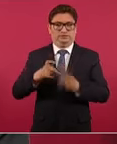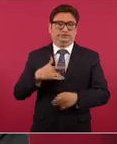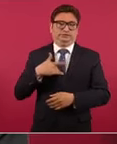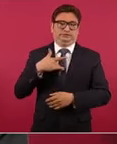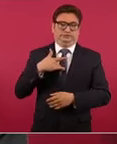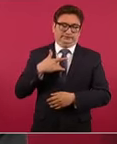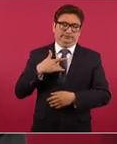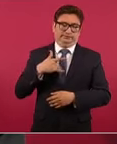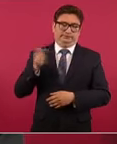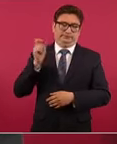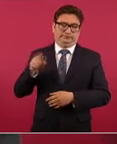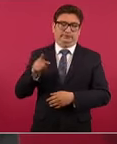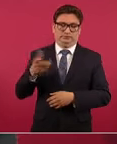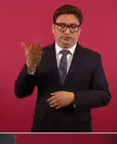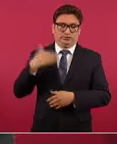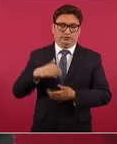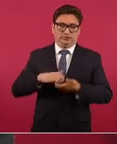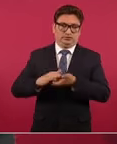caso